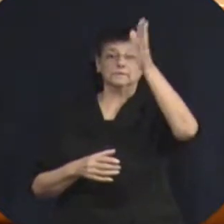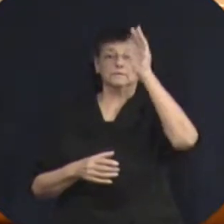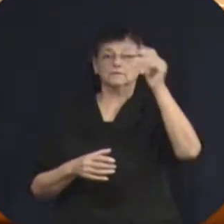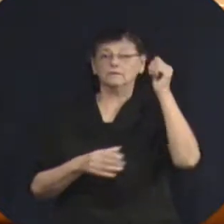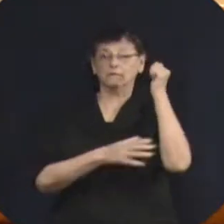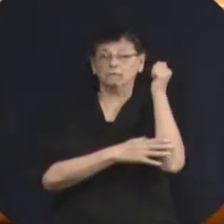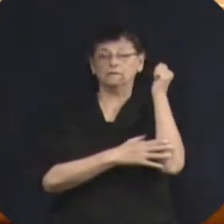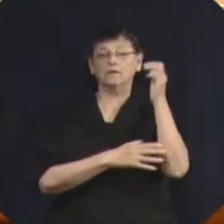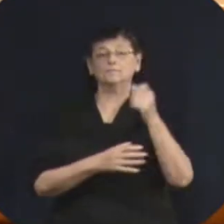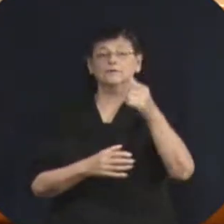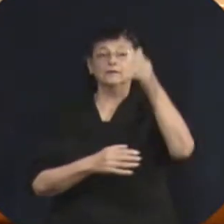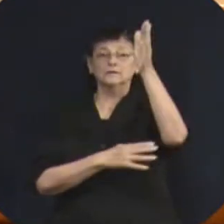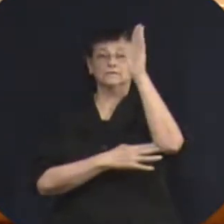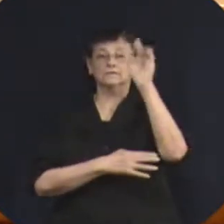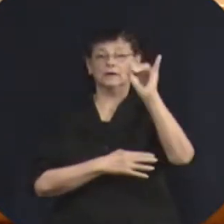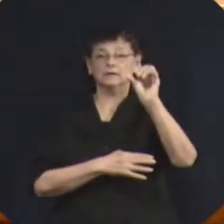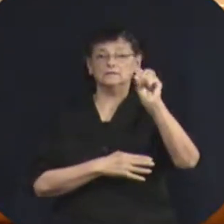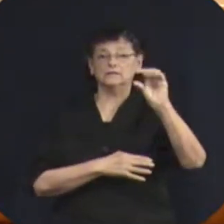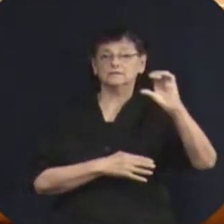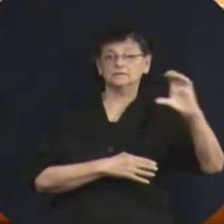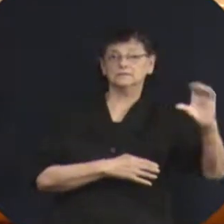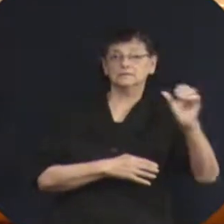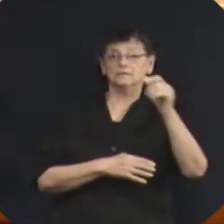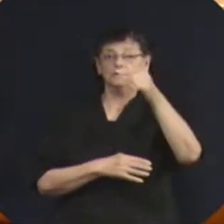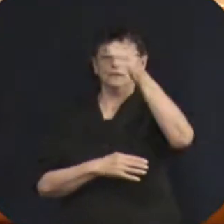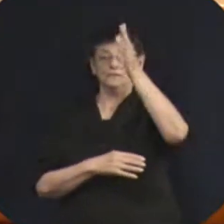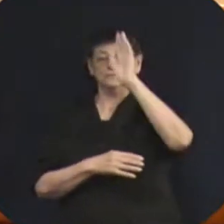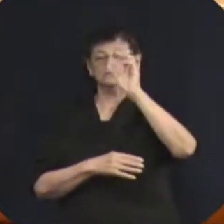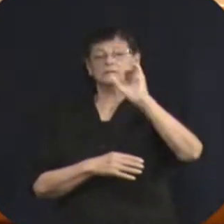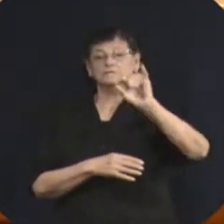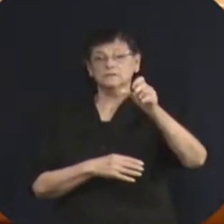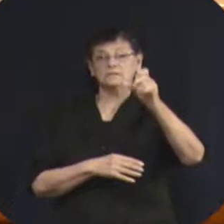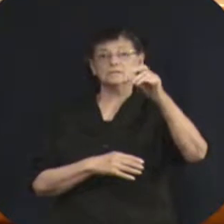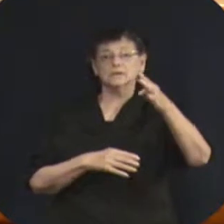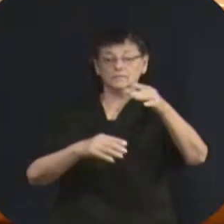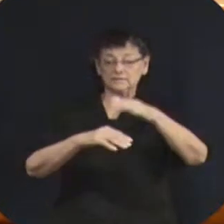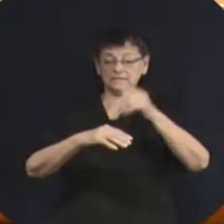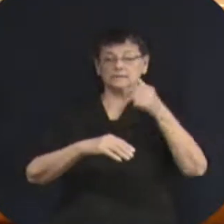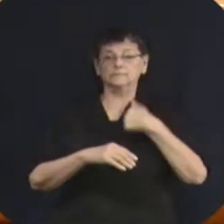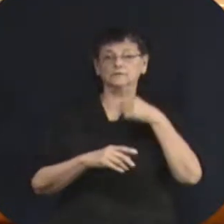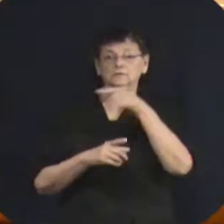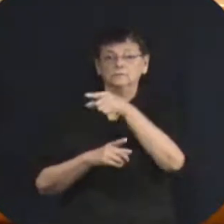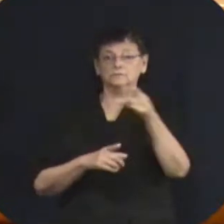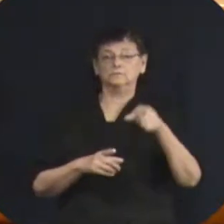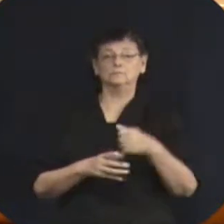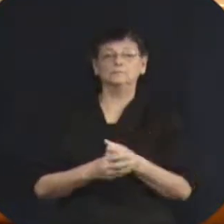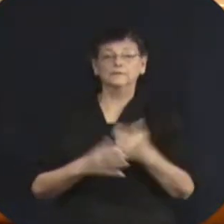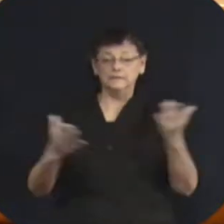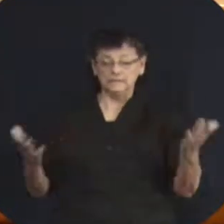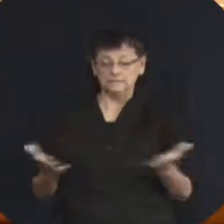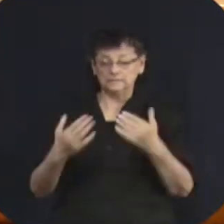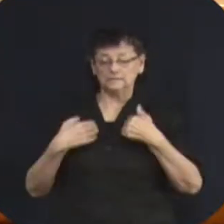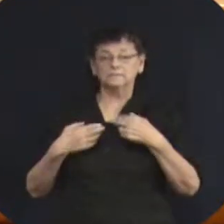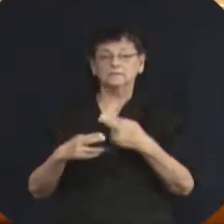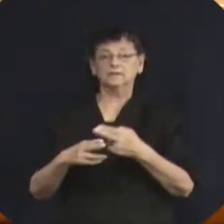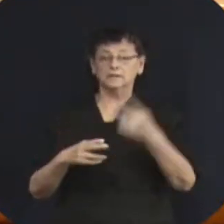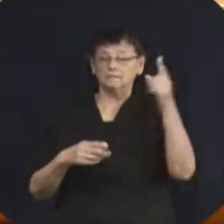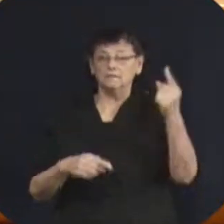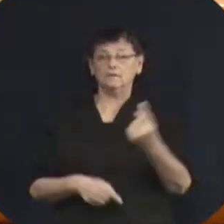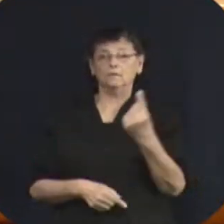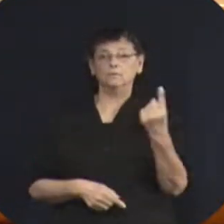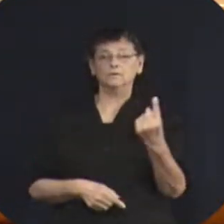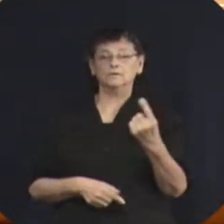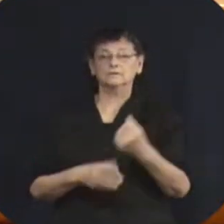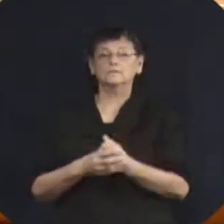de Abraham, el Dios de Isaac, el Dios de Jacob, me envía a ustedes. Este es mi nombre para